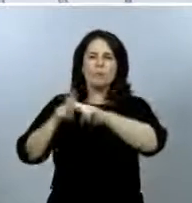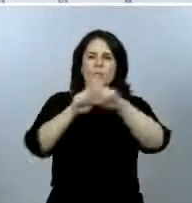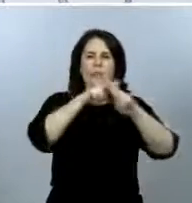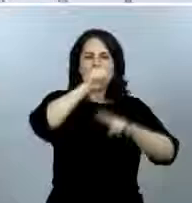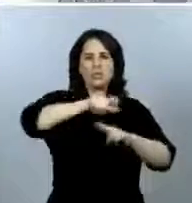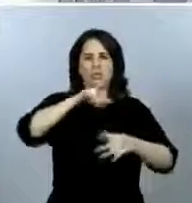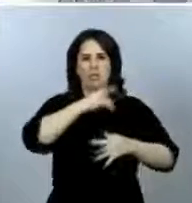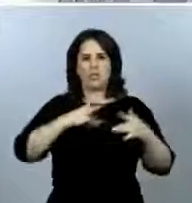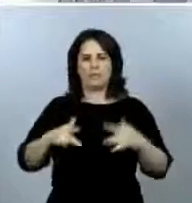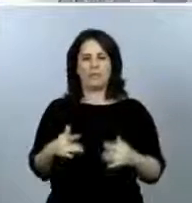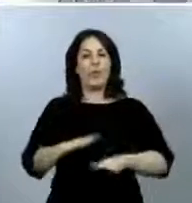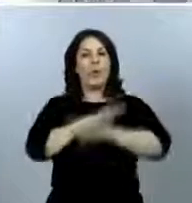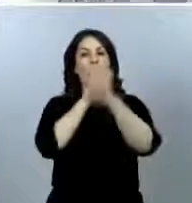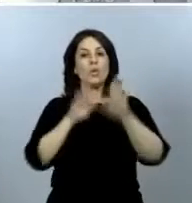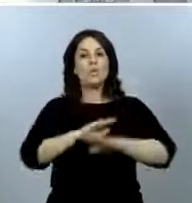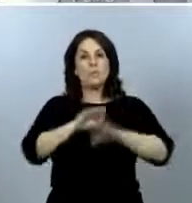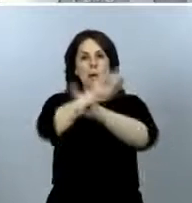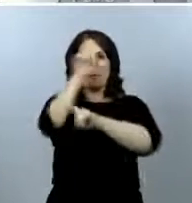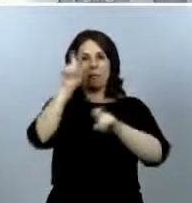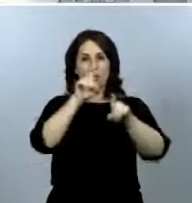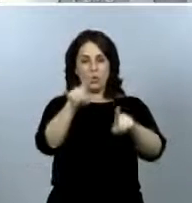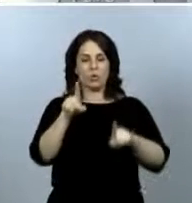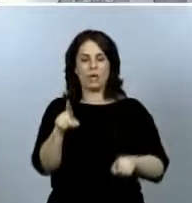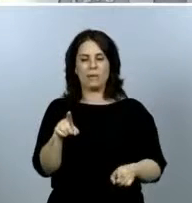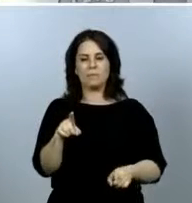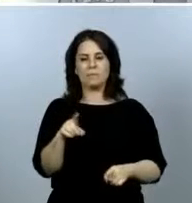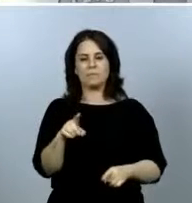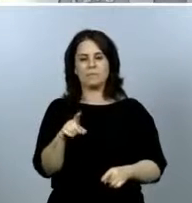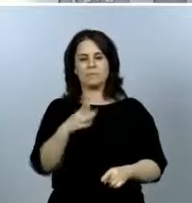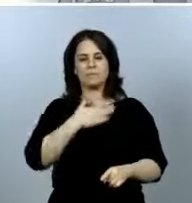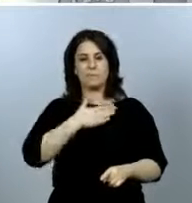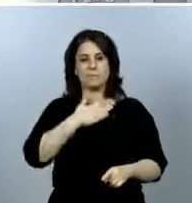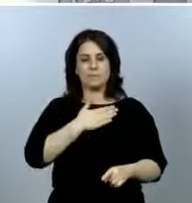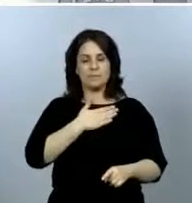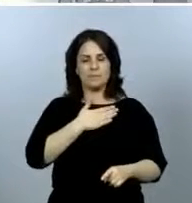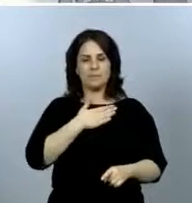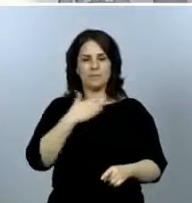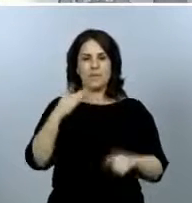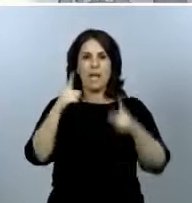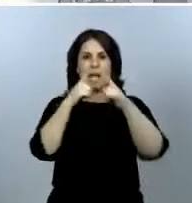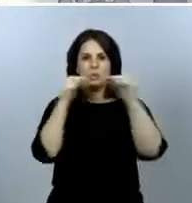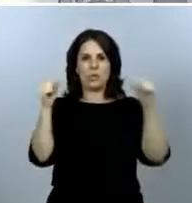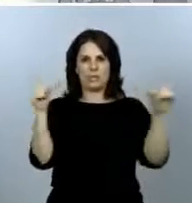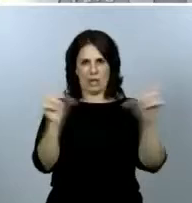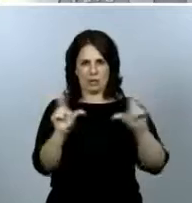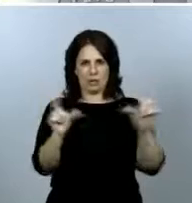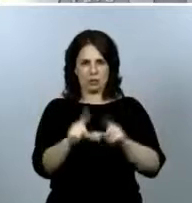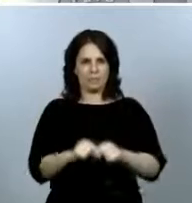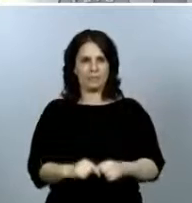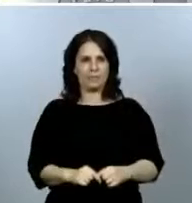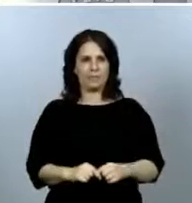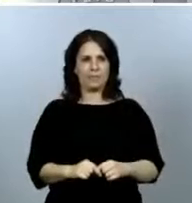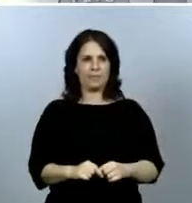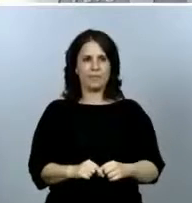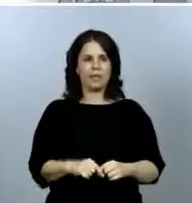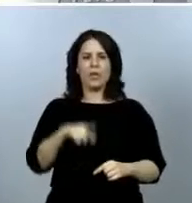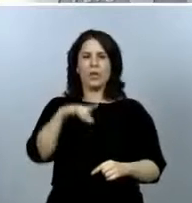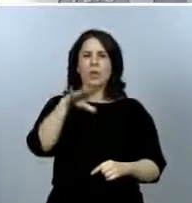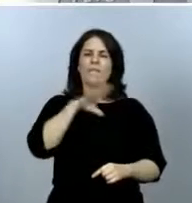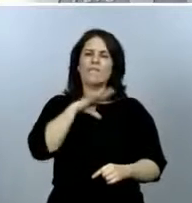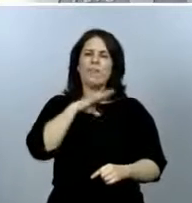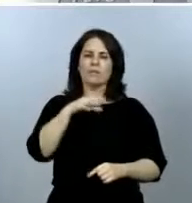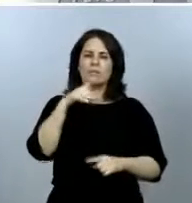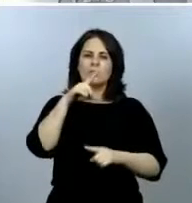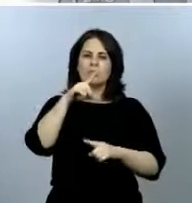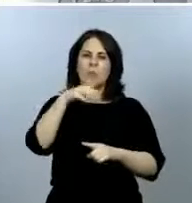última pregunta que le formula en este caso es asturias televisión si puede hacer una valoración que le parece